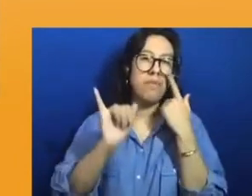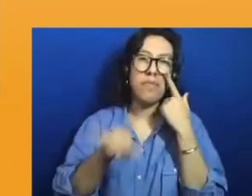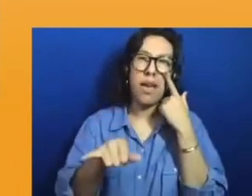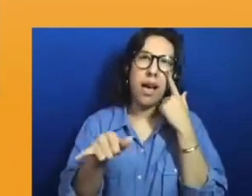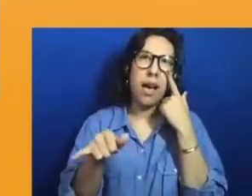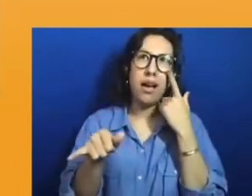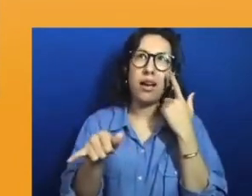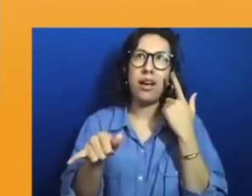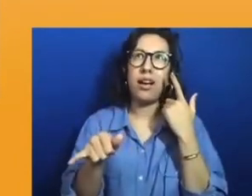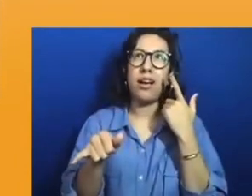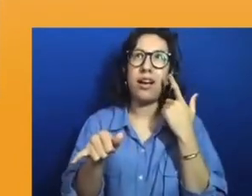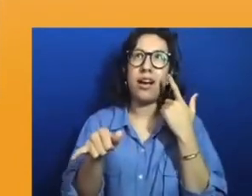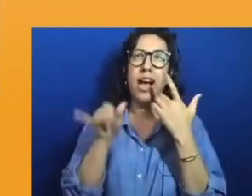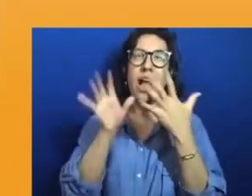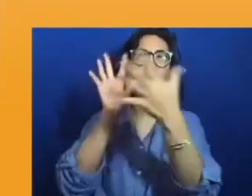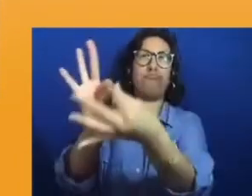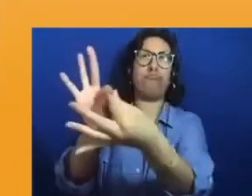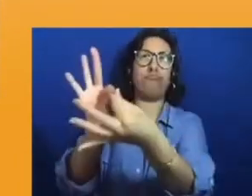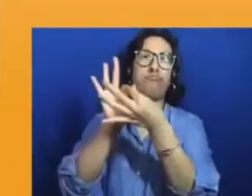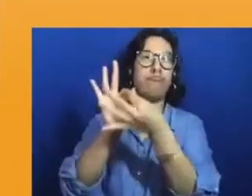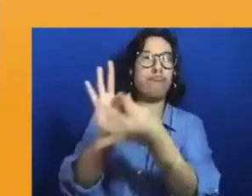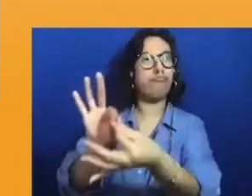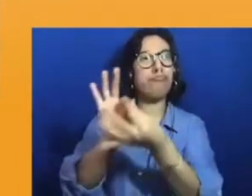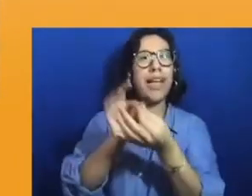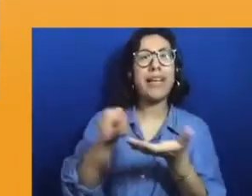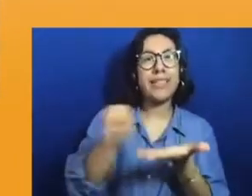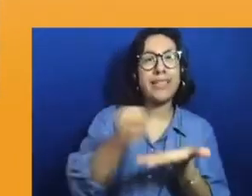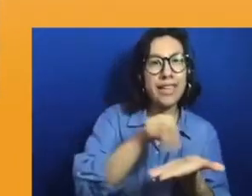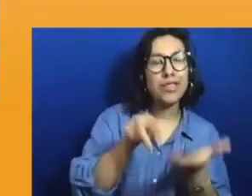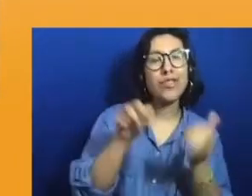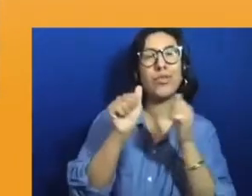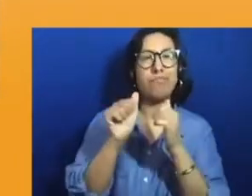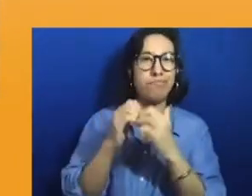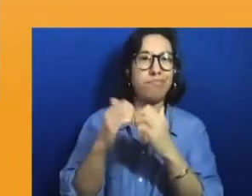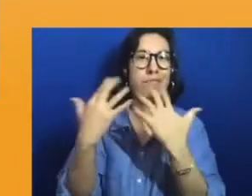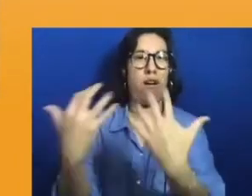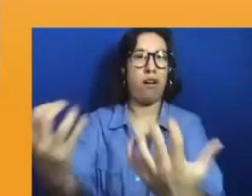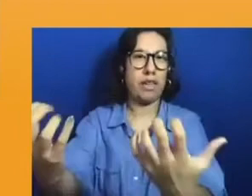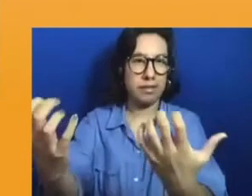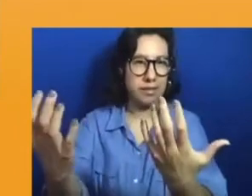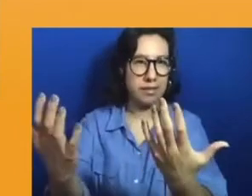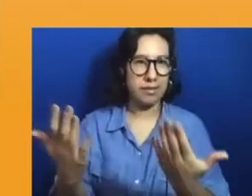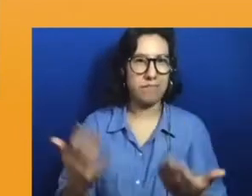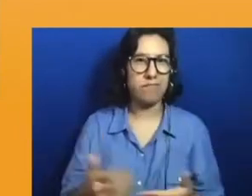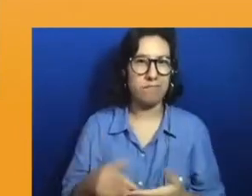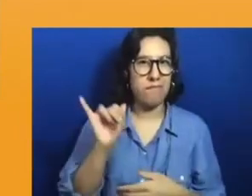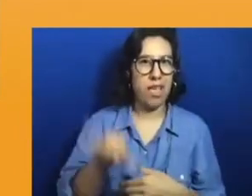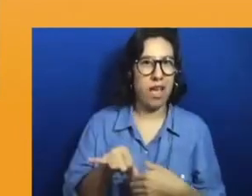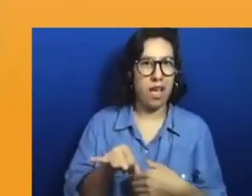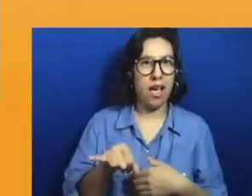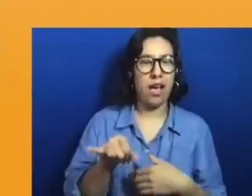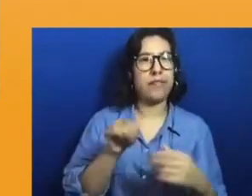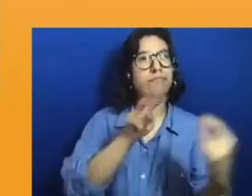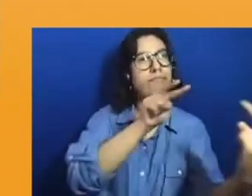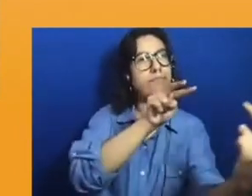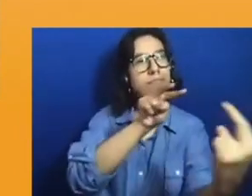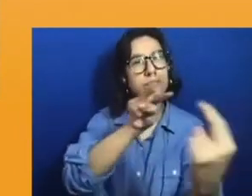una experiencia entrelazada de bailarina y público y el poder